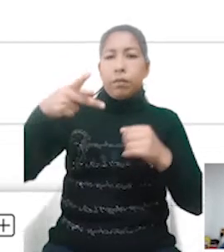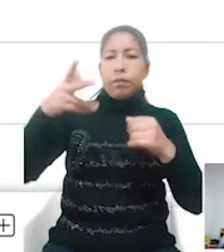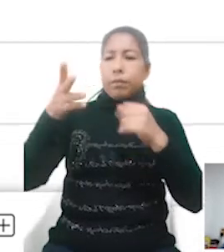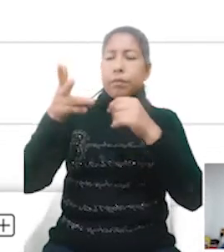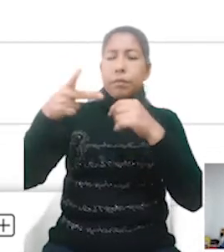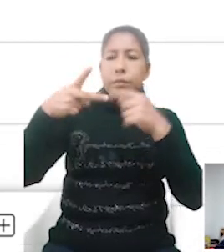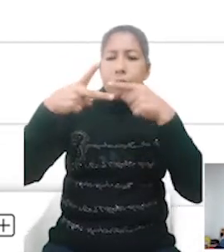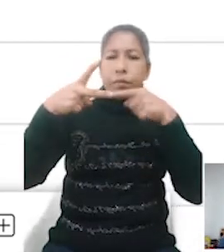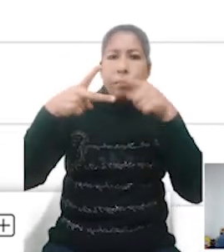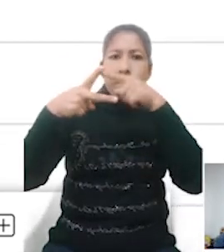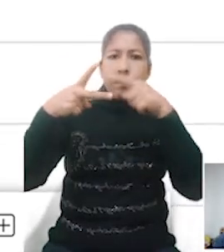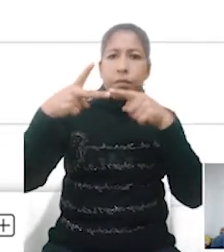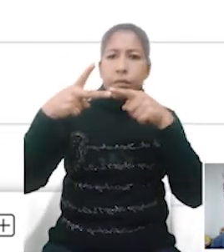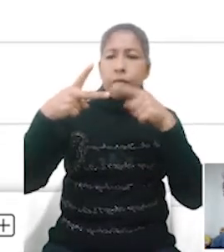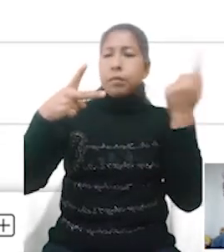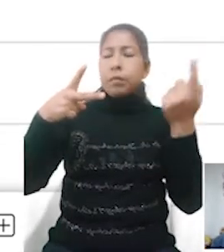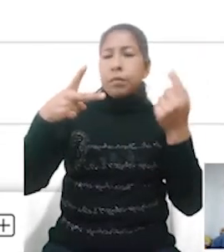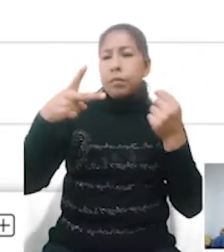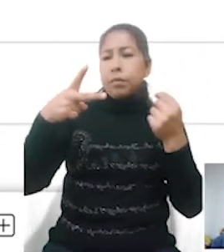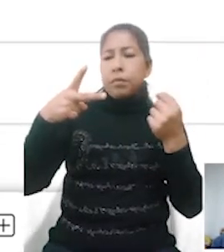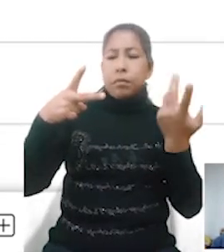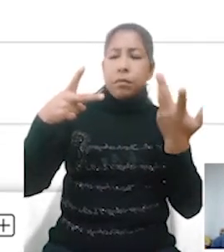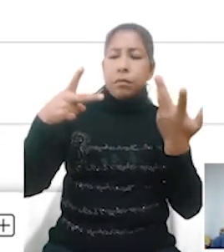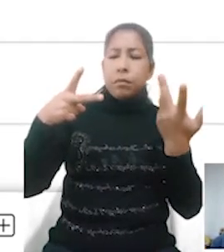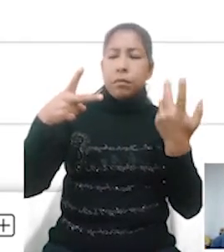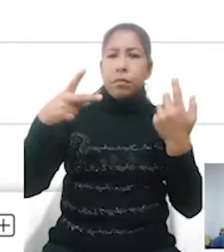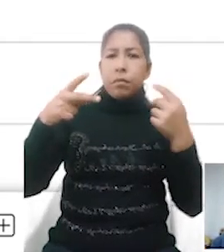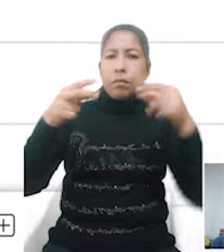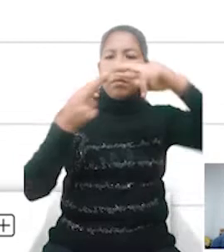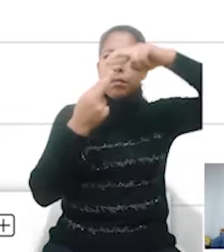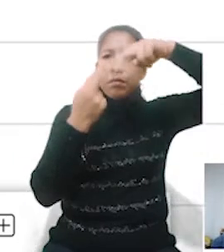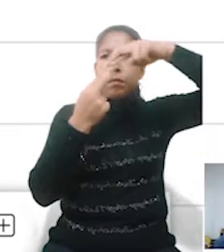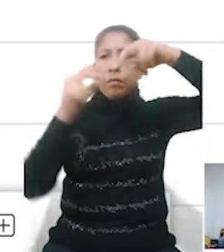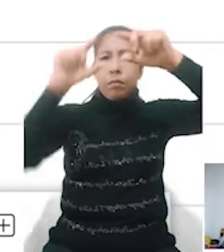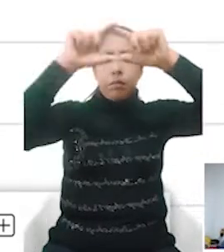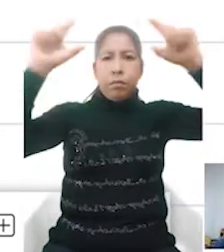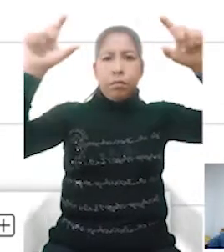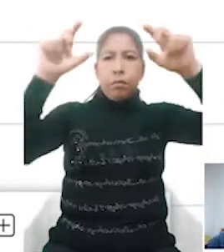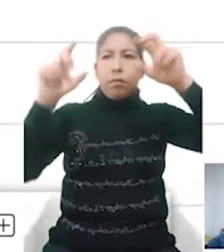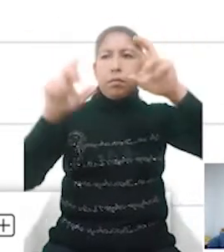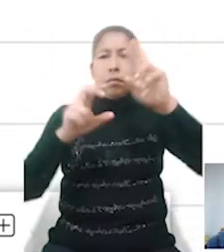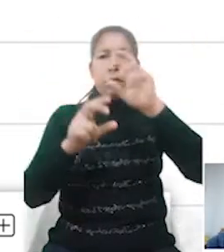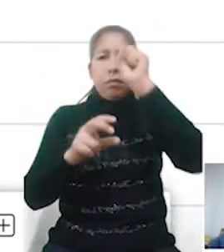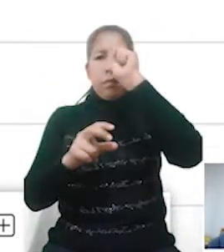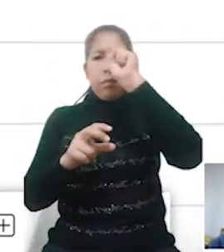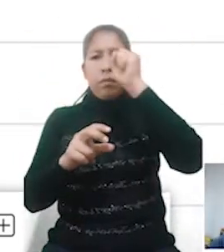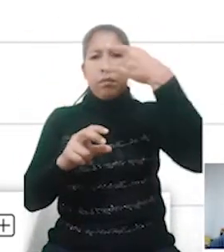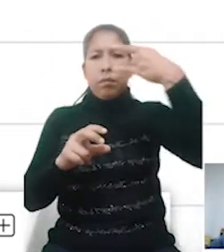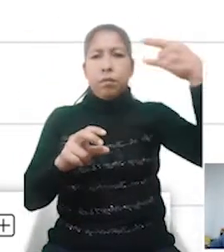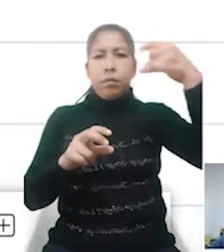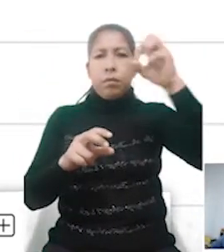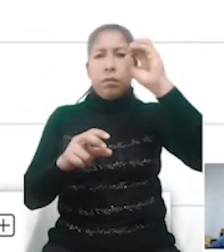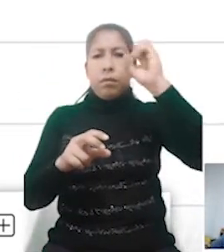longitud de arco. Como hemos dicho, la expresión para calcular la longitud de arco es radio por el ángulo central